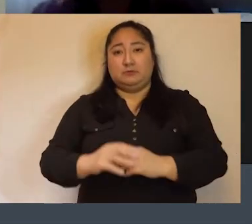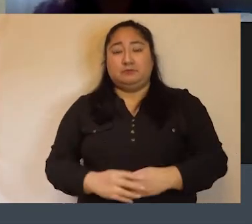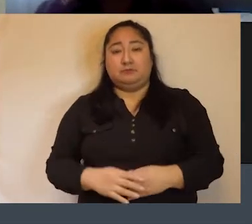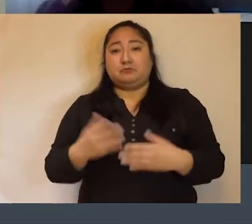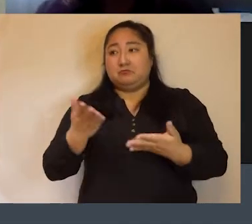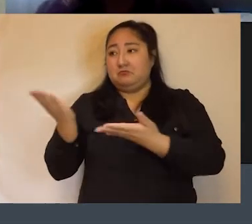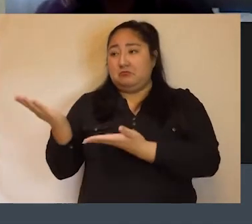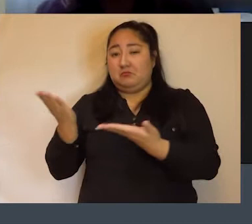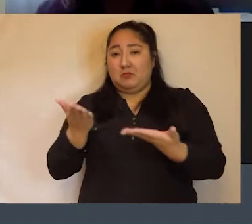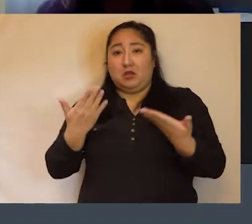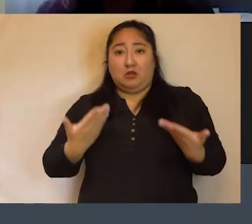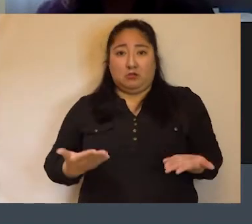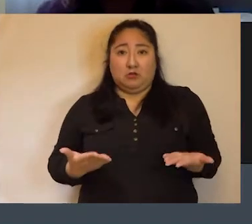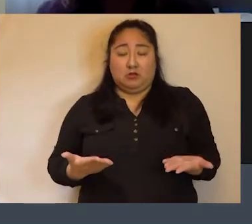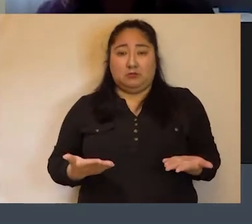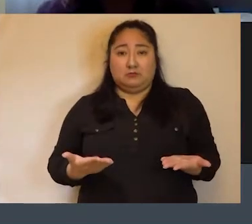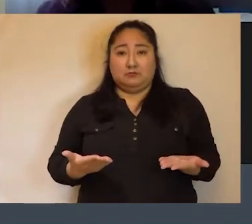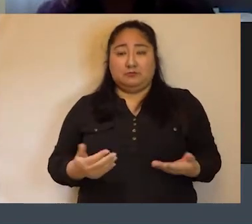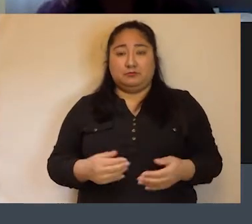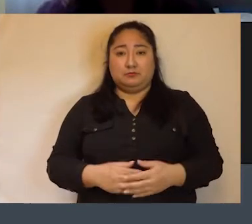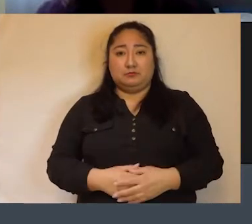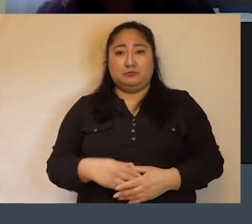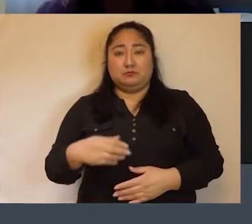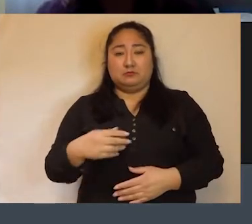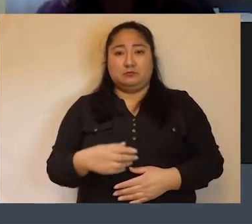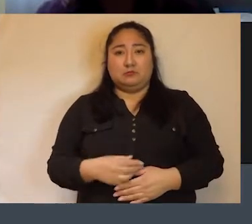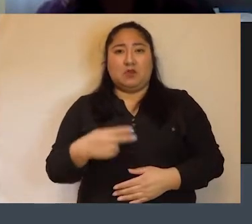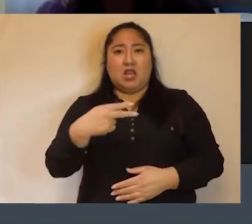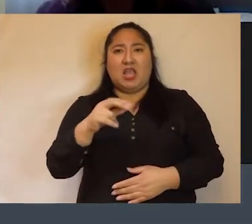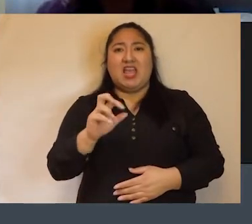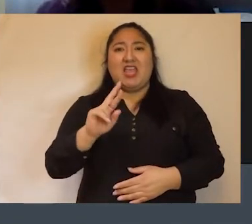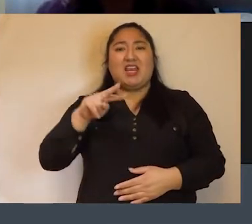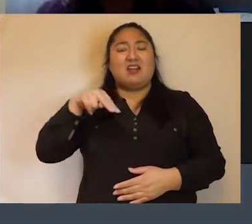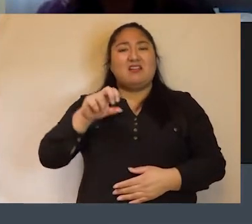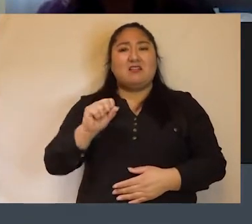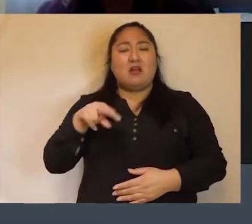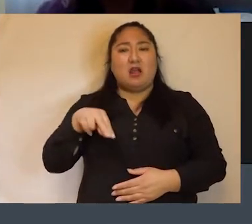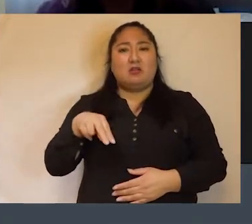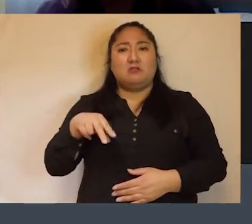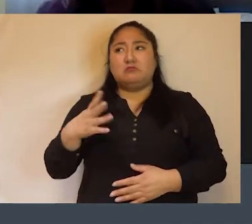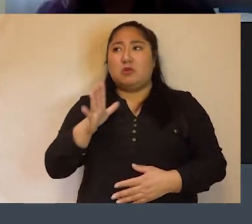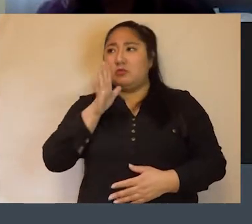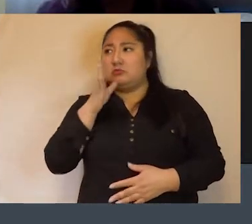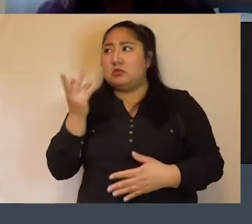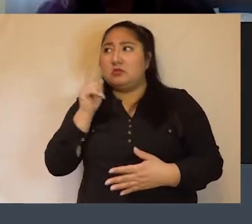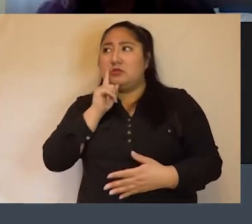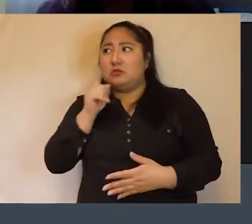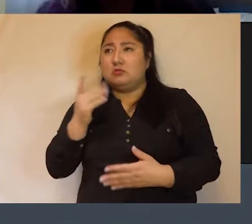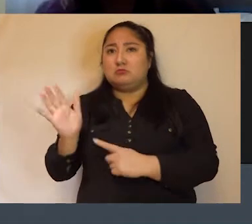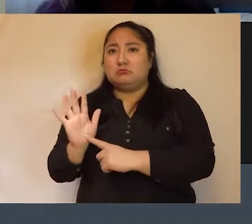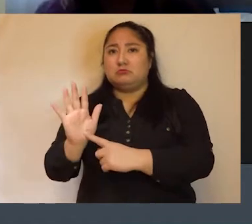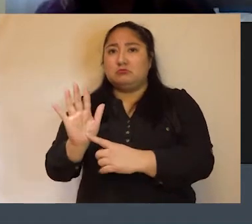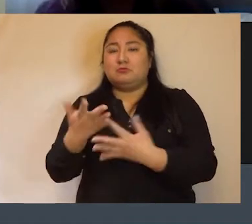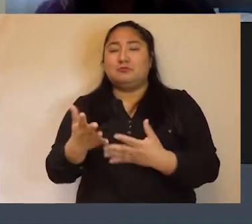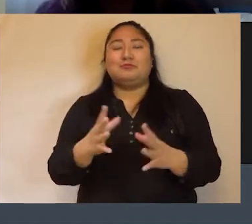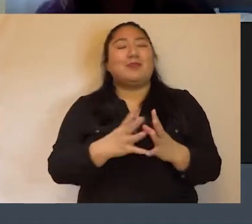presentación, y le doy el pase a Ann o a